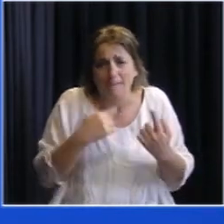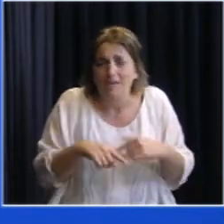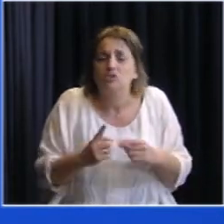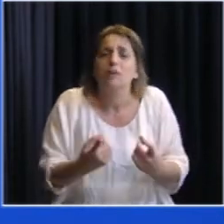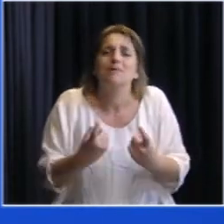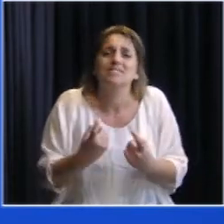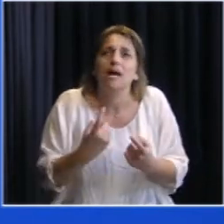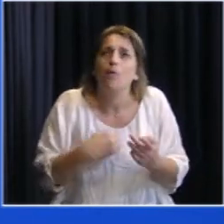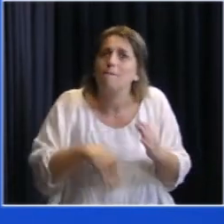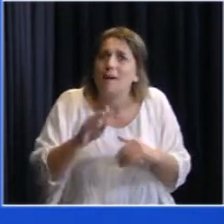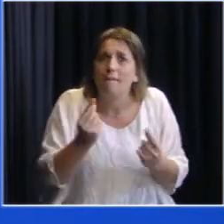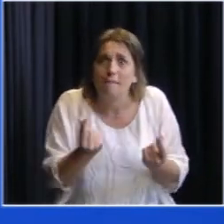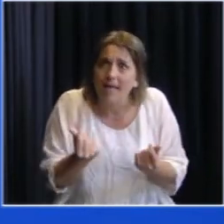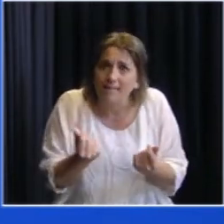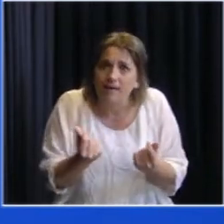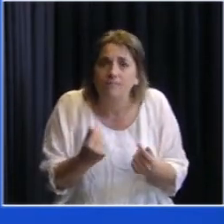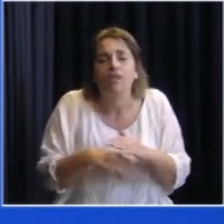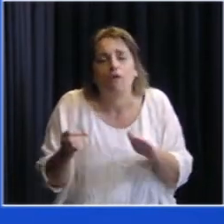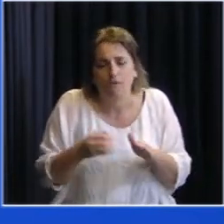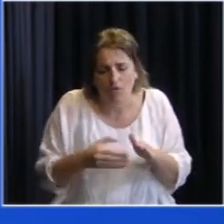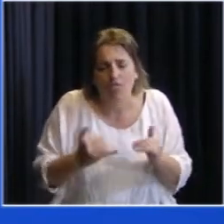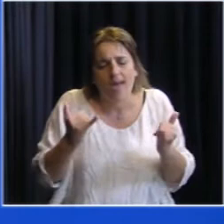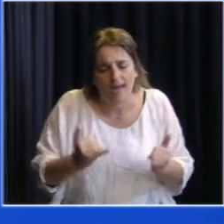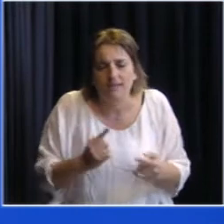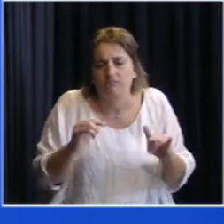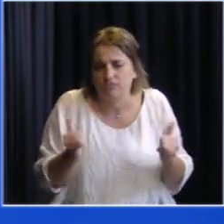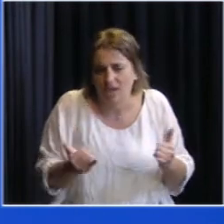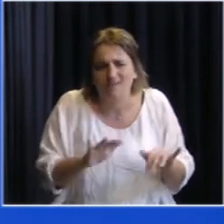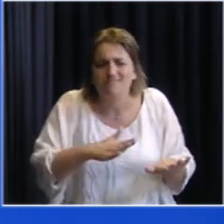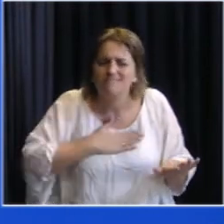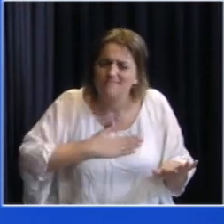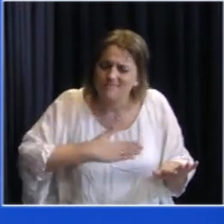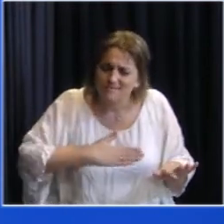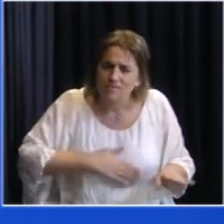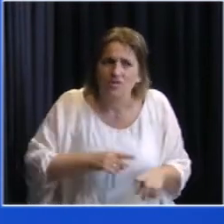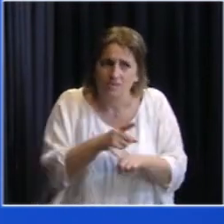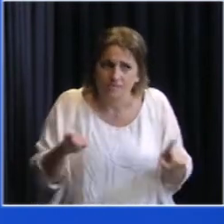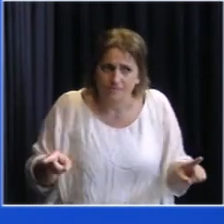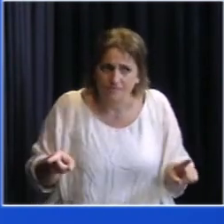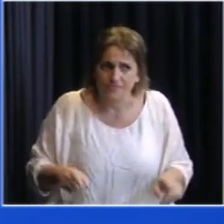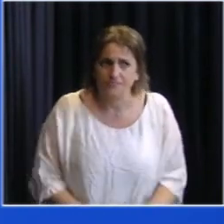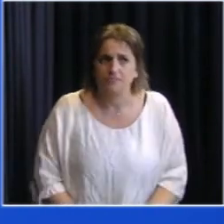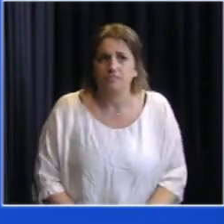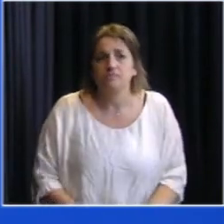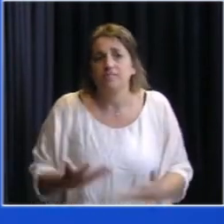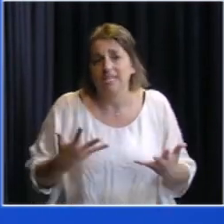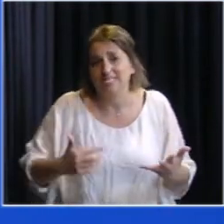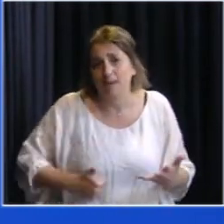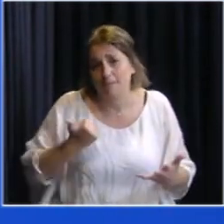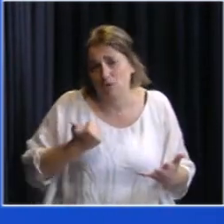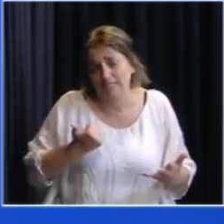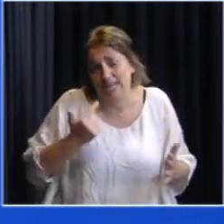es necesario más dinero el fondo va a tener ese dinero esa es la tranquilidad que tenemos que tener todos quisiera aprovechar a